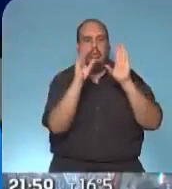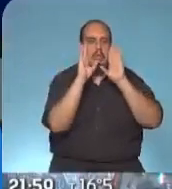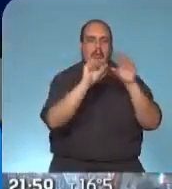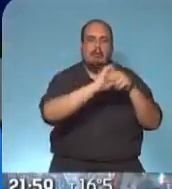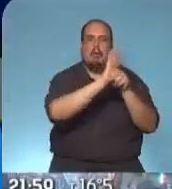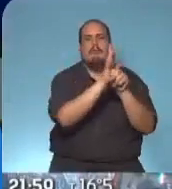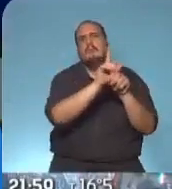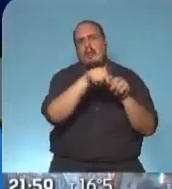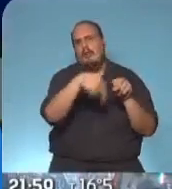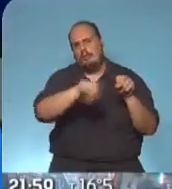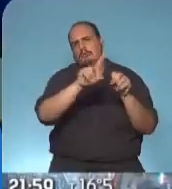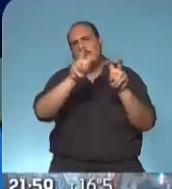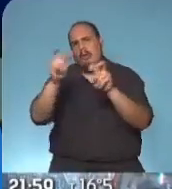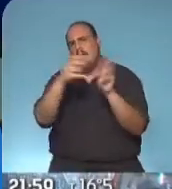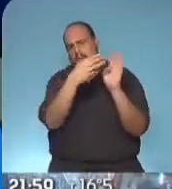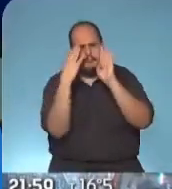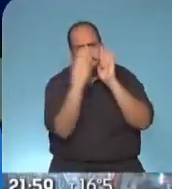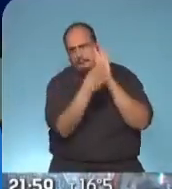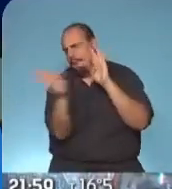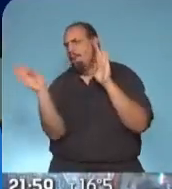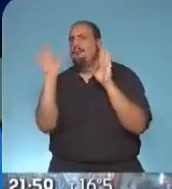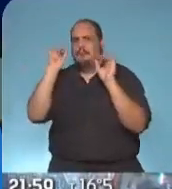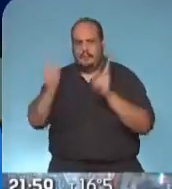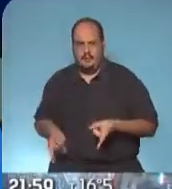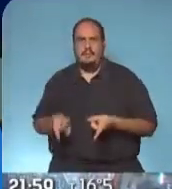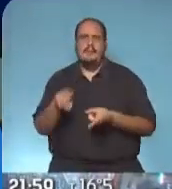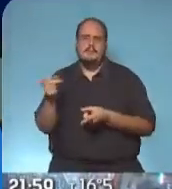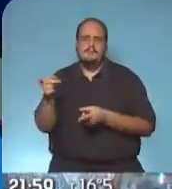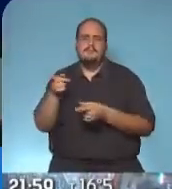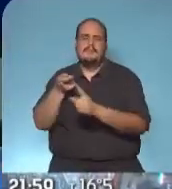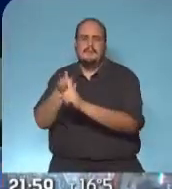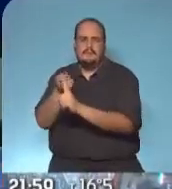la información, estamos siguiendo de cerca lo que sucede con los femicidios. Gracias por esta comunicación.